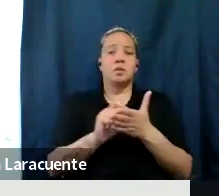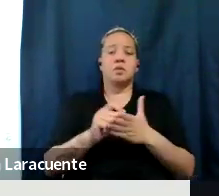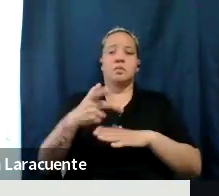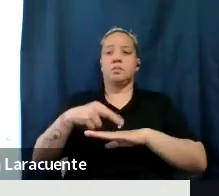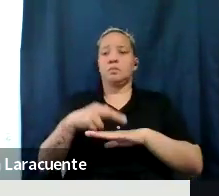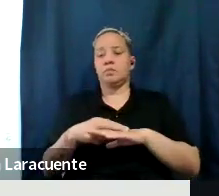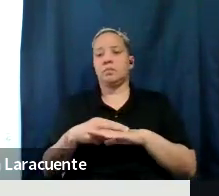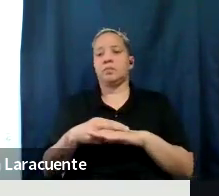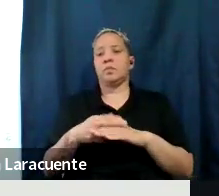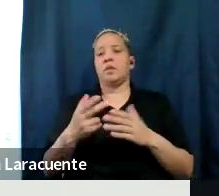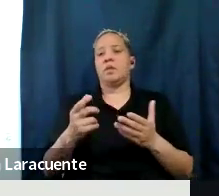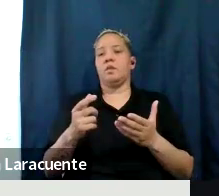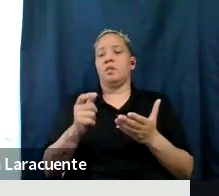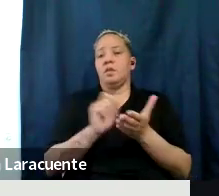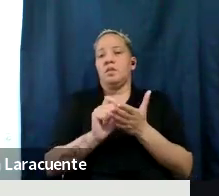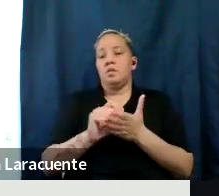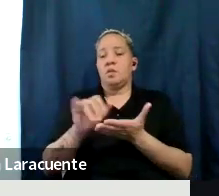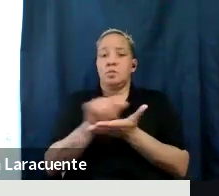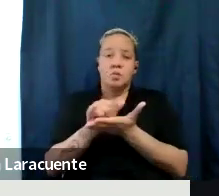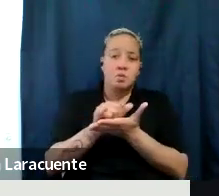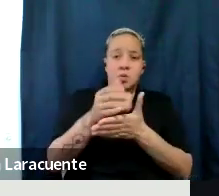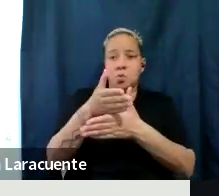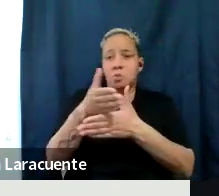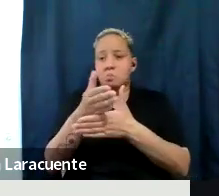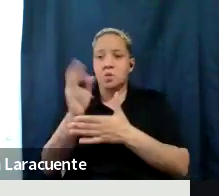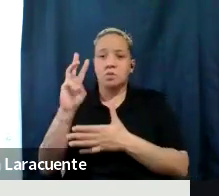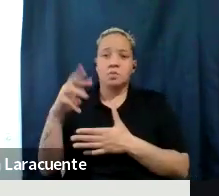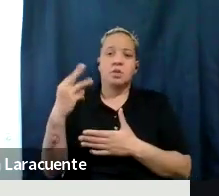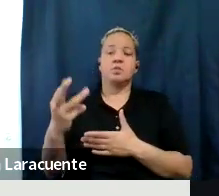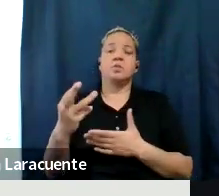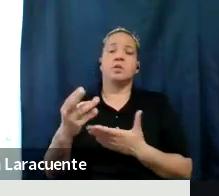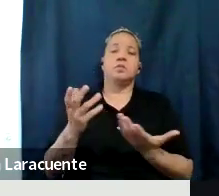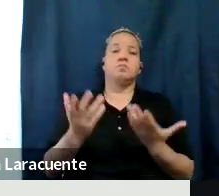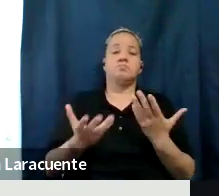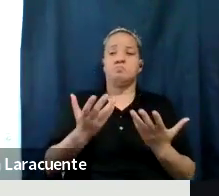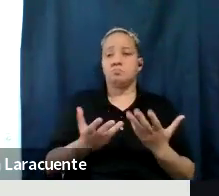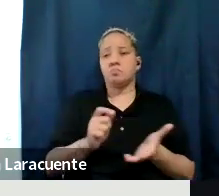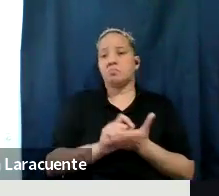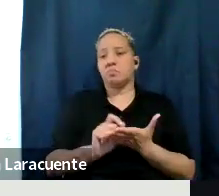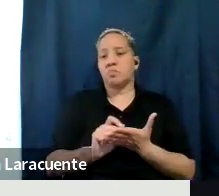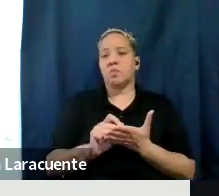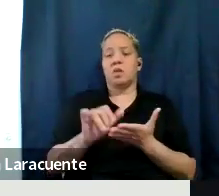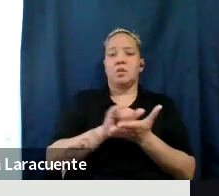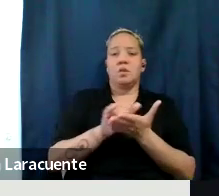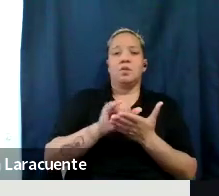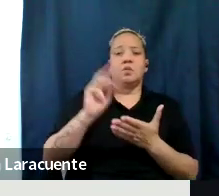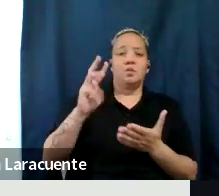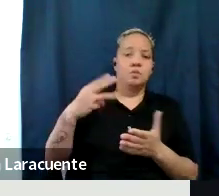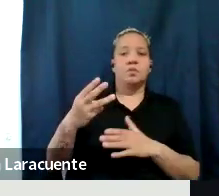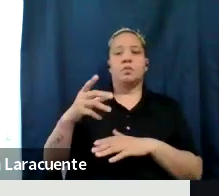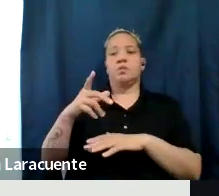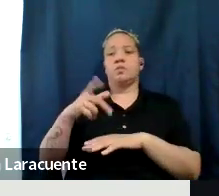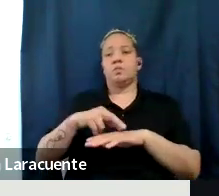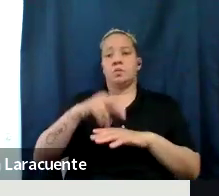haberlas escrito entre Nueva York y Washington, pudo haberlas escrito entre Nueva York, Washington, Puerto Rico